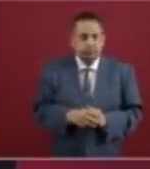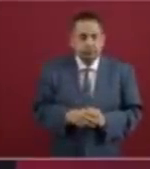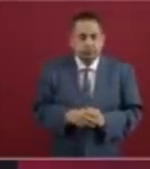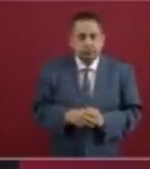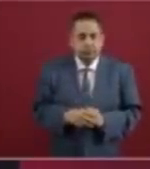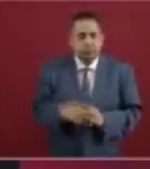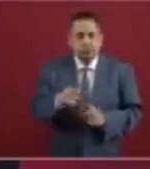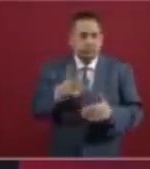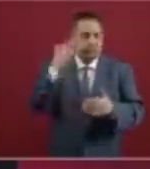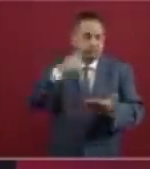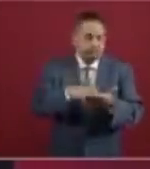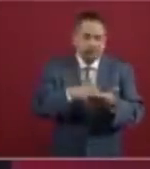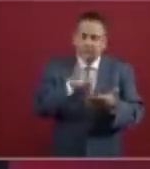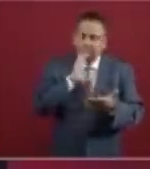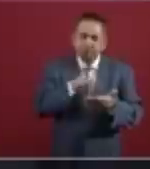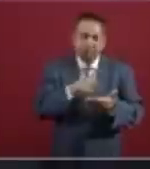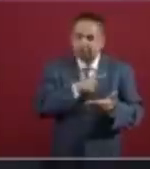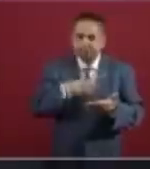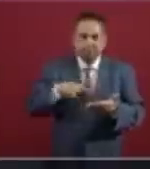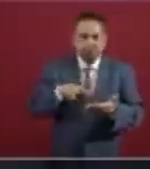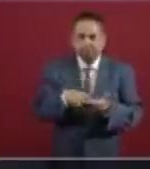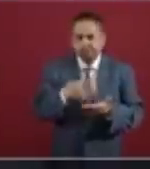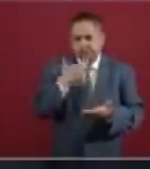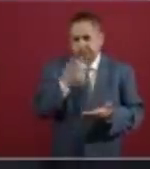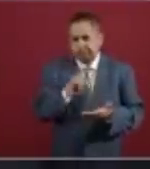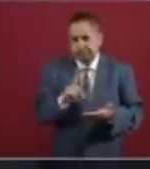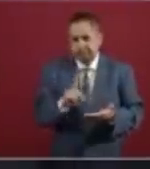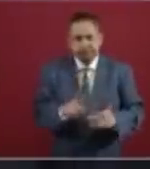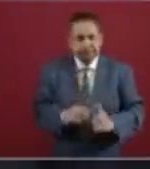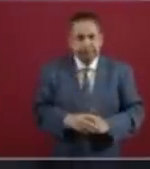fue indebido lo que hicieron.